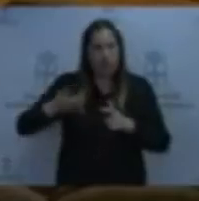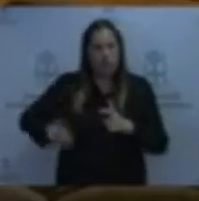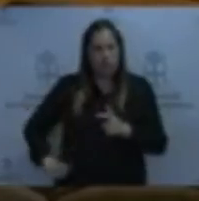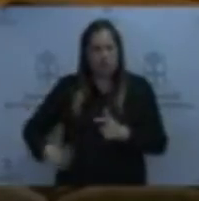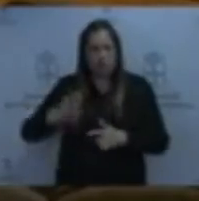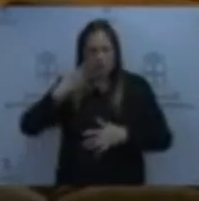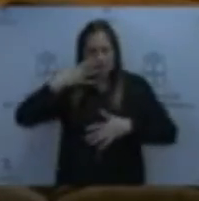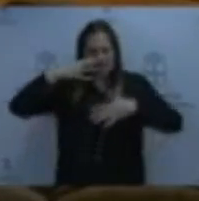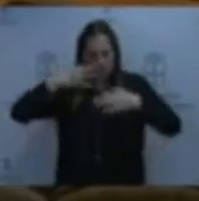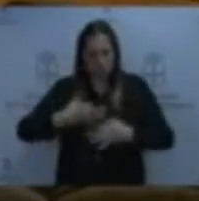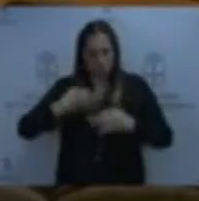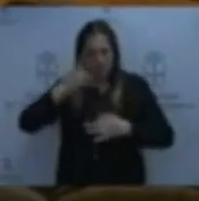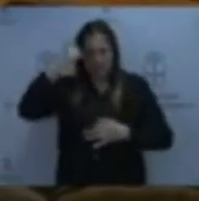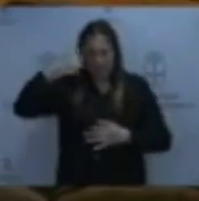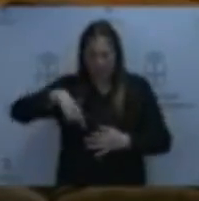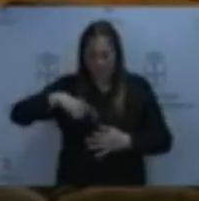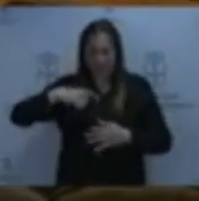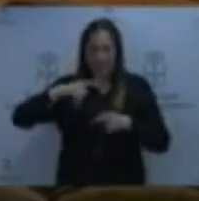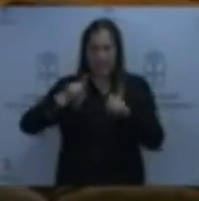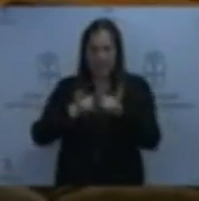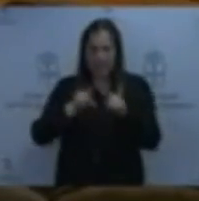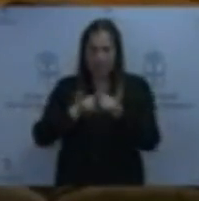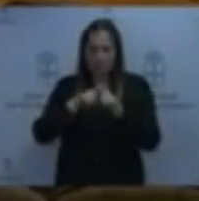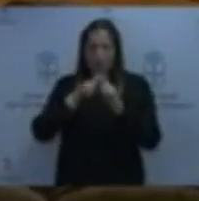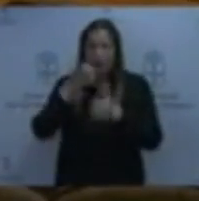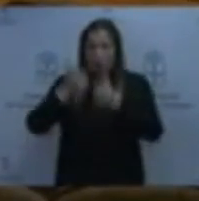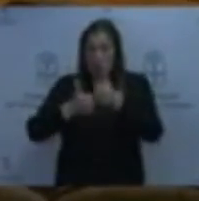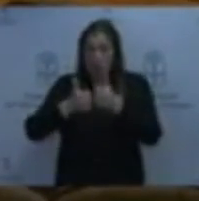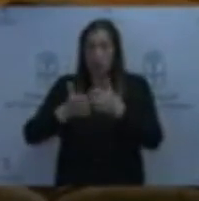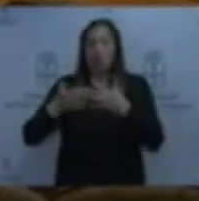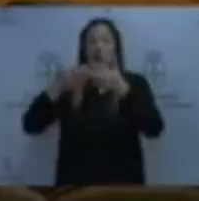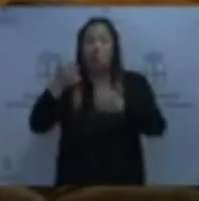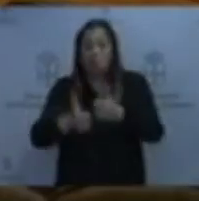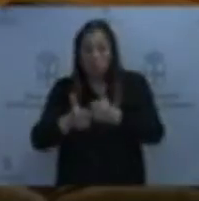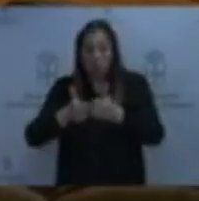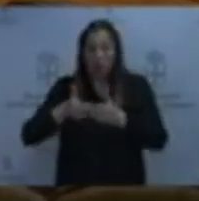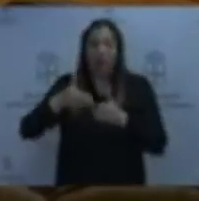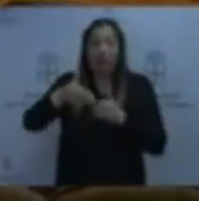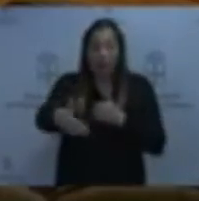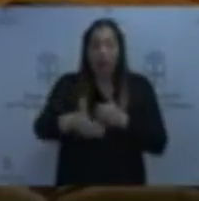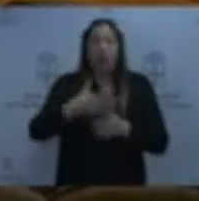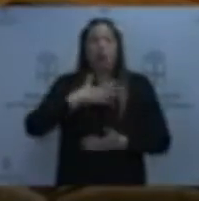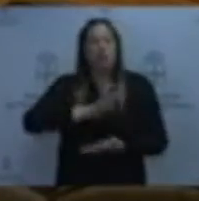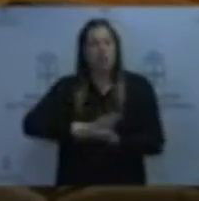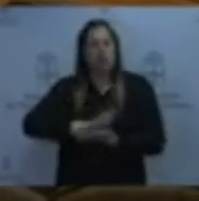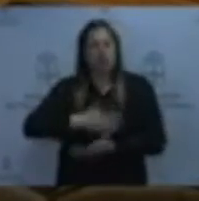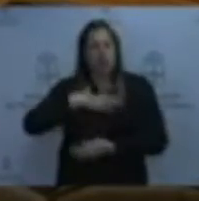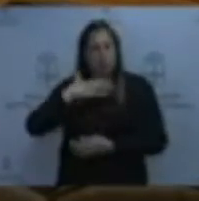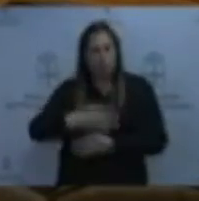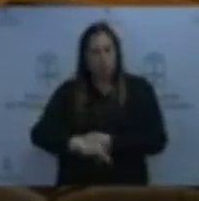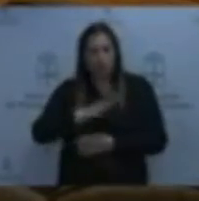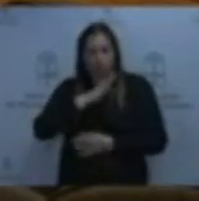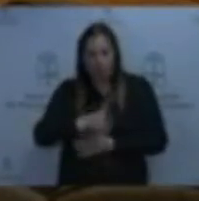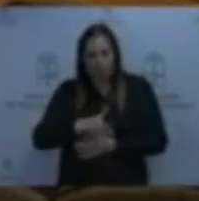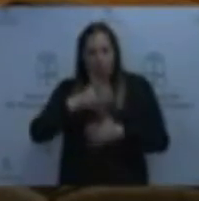saber que podrán respirar entre inmersión e inmersión, porque les apnés de 10 años, que ya es lo que estamos viviendo